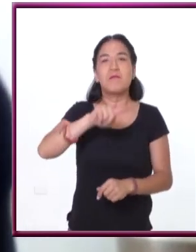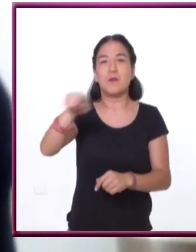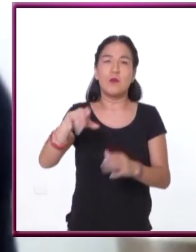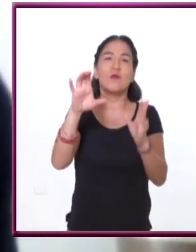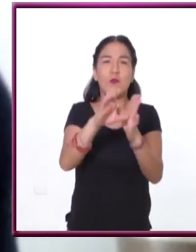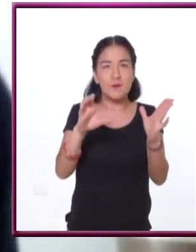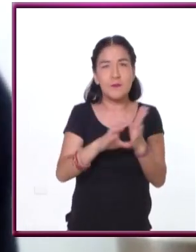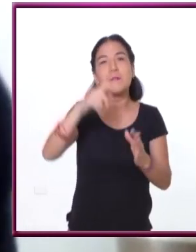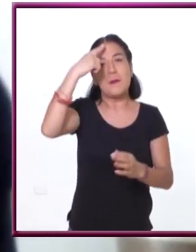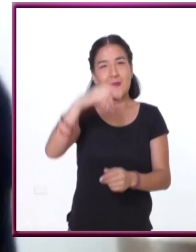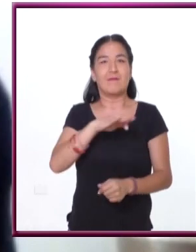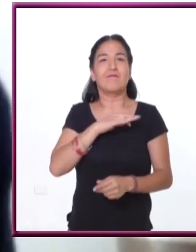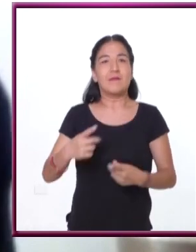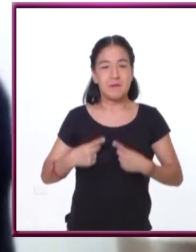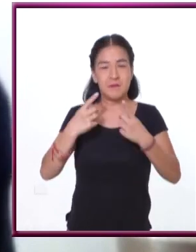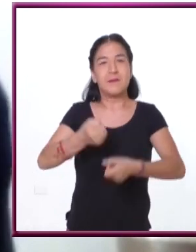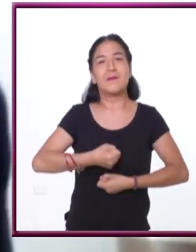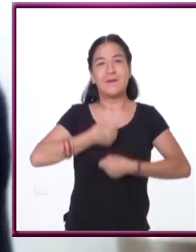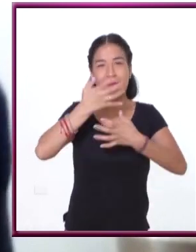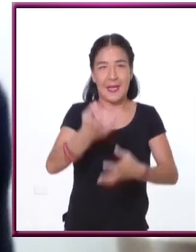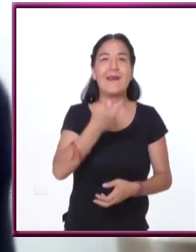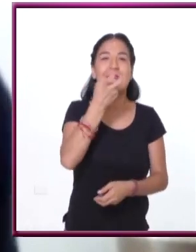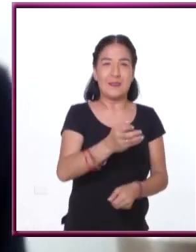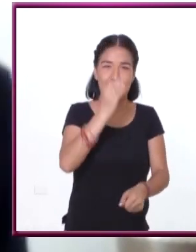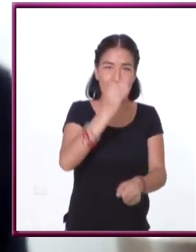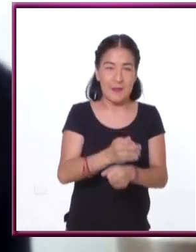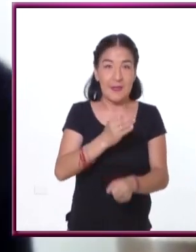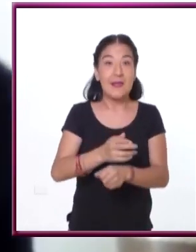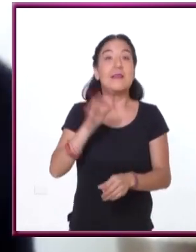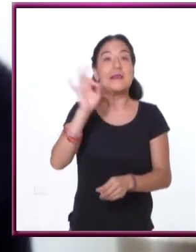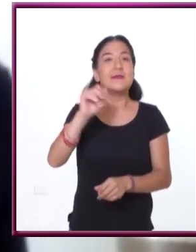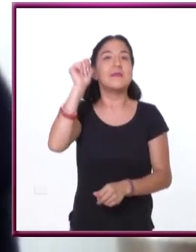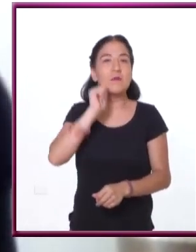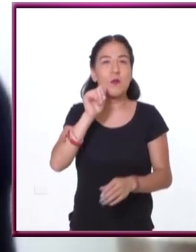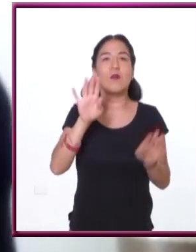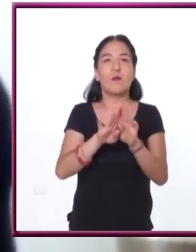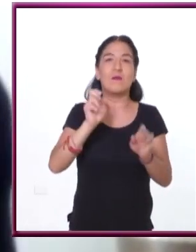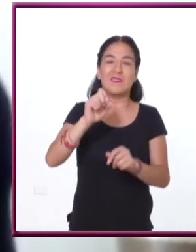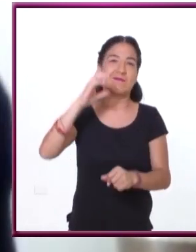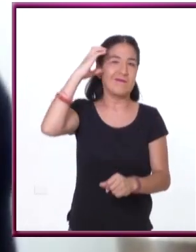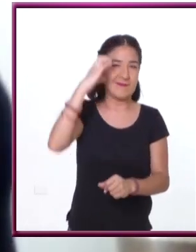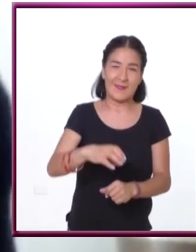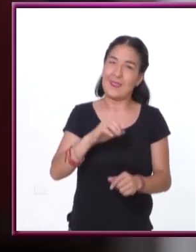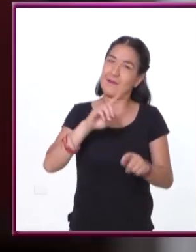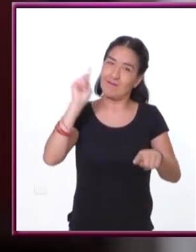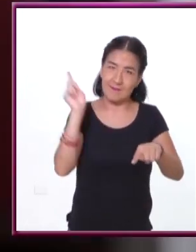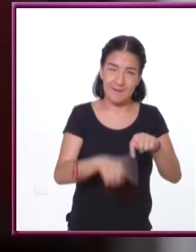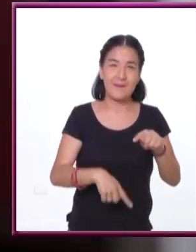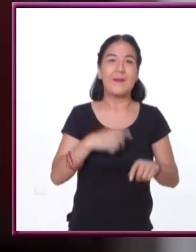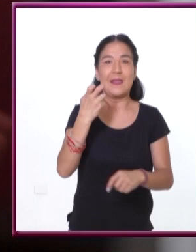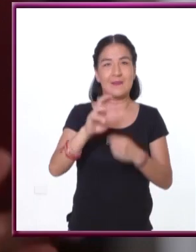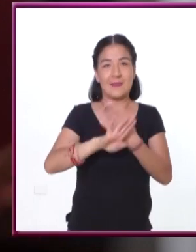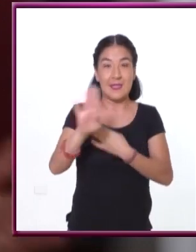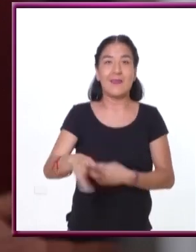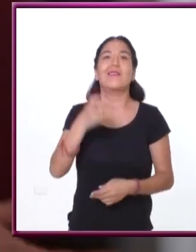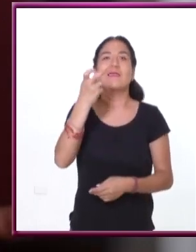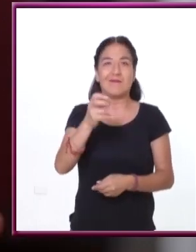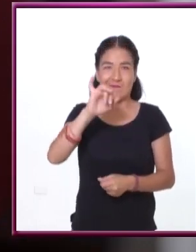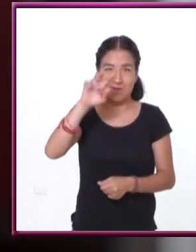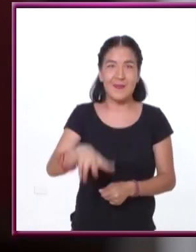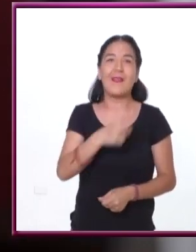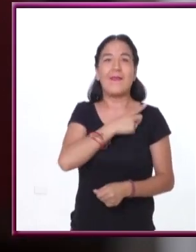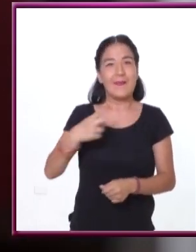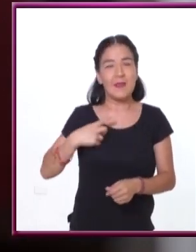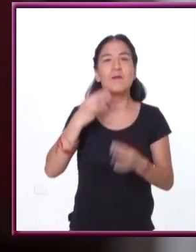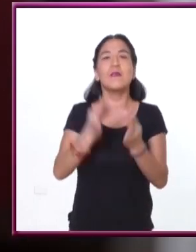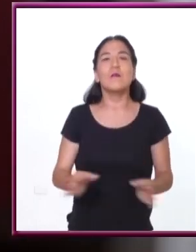la Constitución, para que podamos expresarnos de esta manera, siempre que no tenga medios violentos. Exacto, y es bien importante entonces